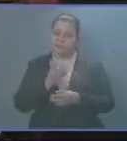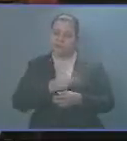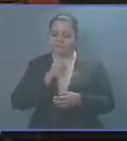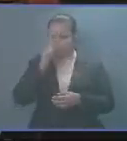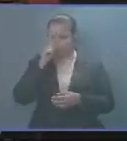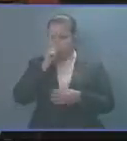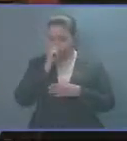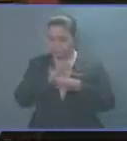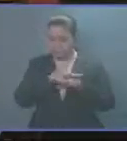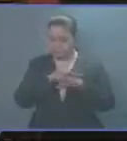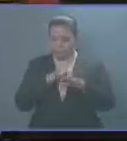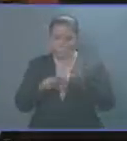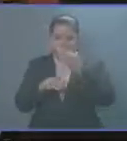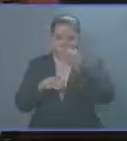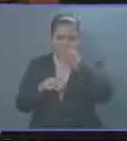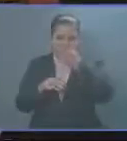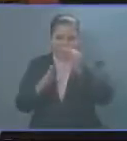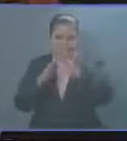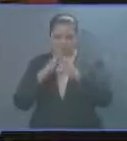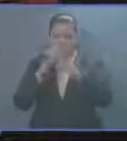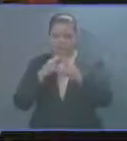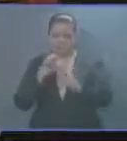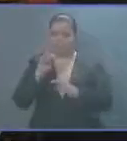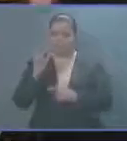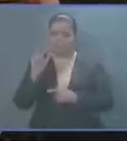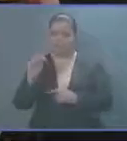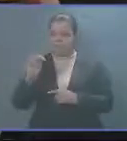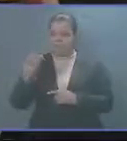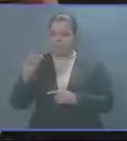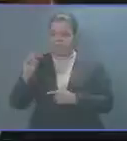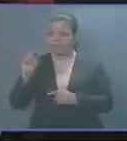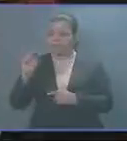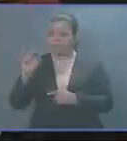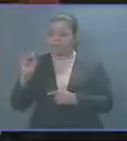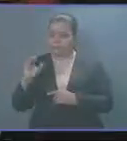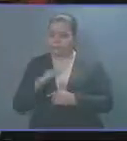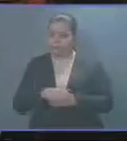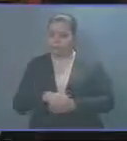de silencio de la iglesia San Antonio de Padua. Muchas gracias, señor presidente.